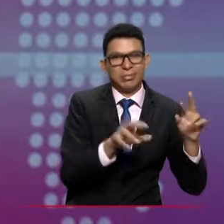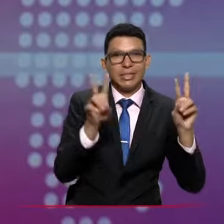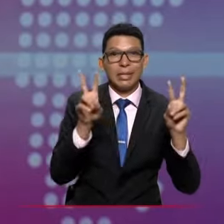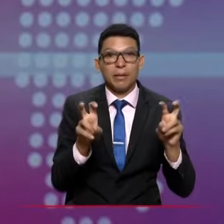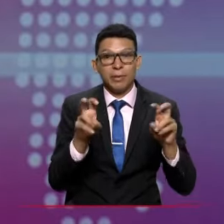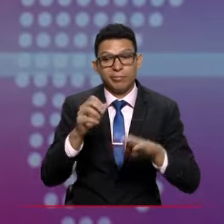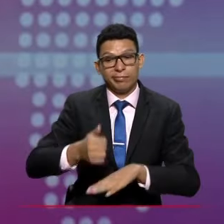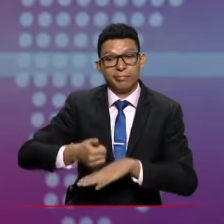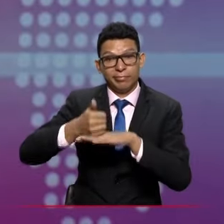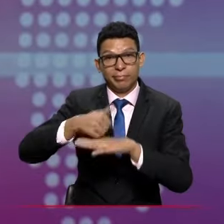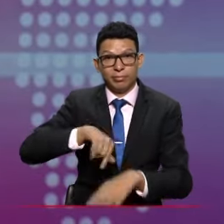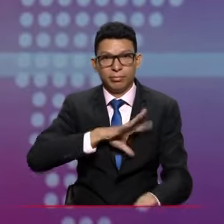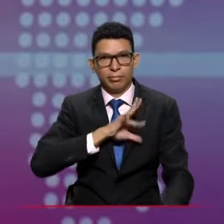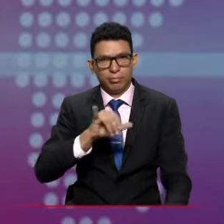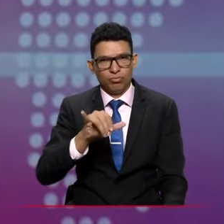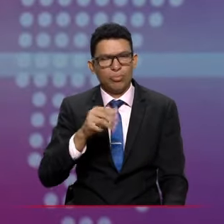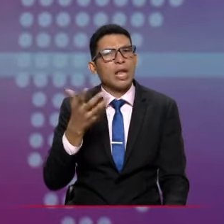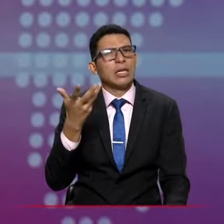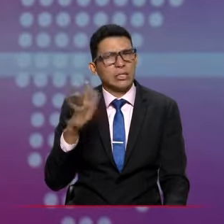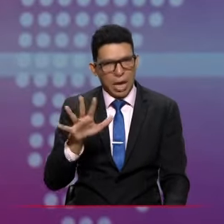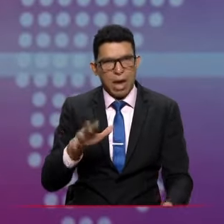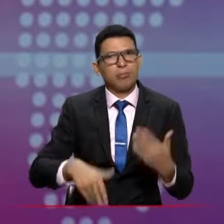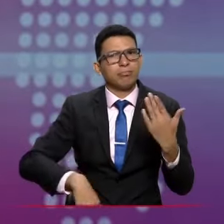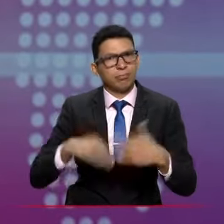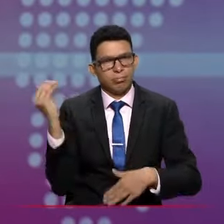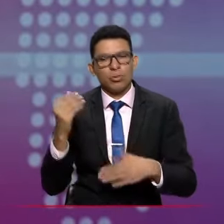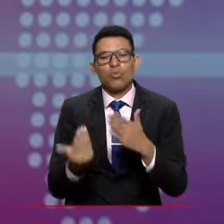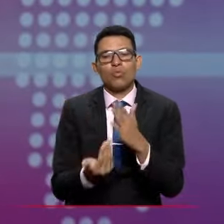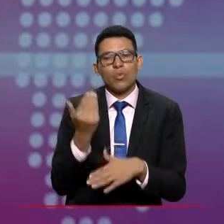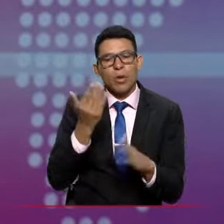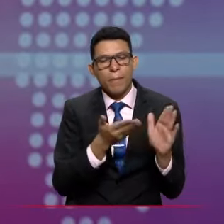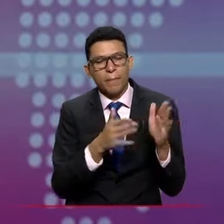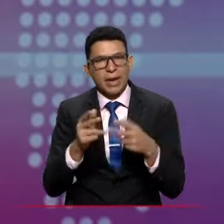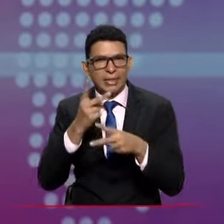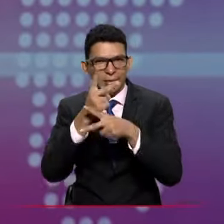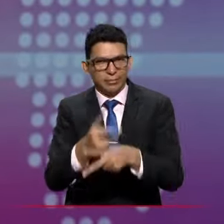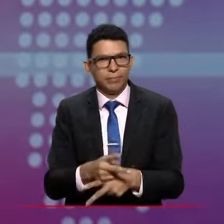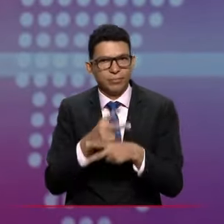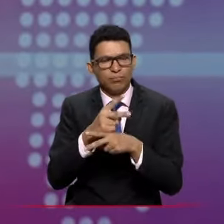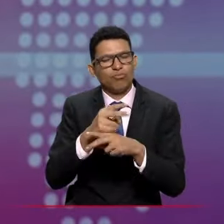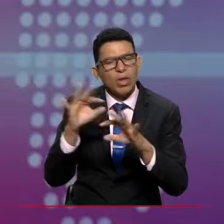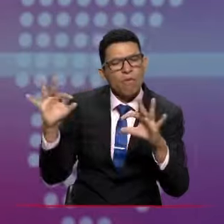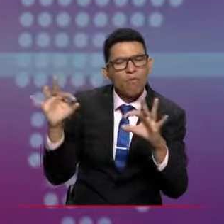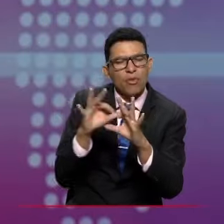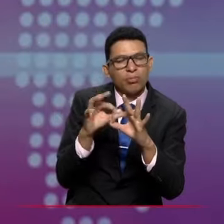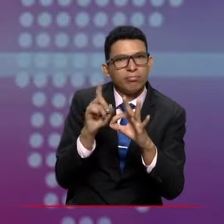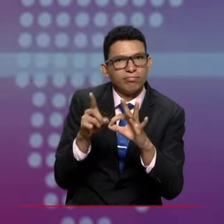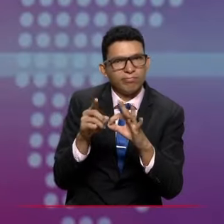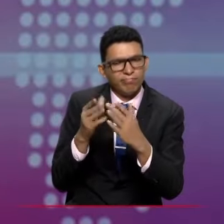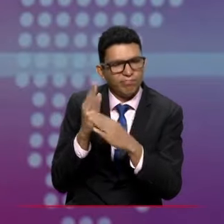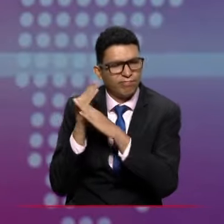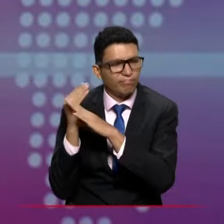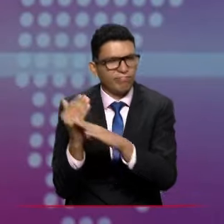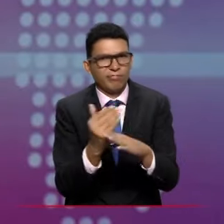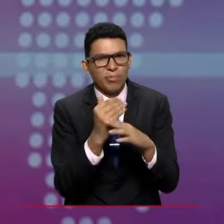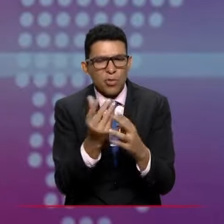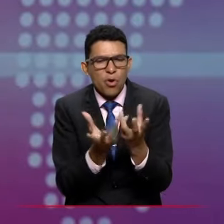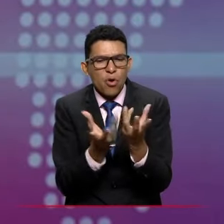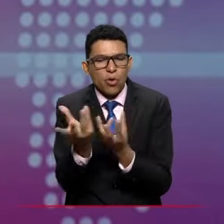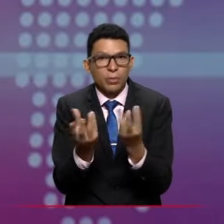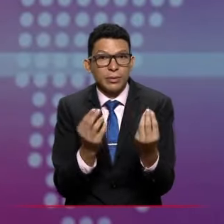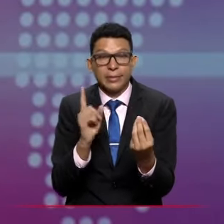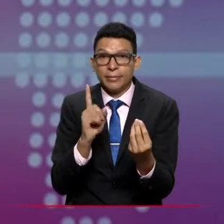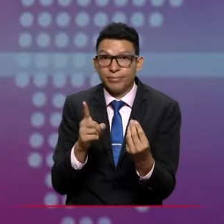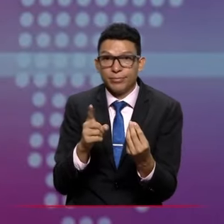porque las autoridades en Cali pusieron en marcha un nuevo plan de seguridad que estará focalizado en combatir a las bandas delincuenciales